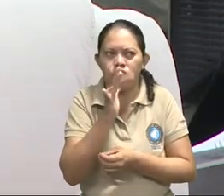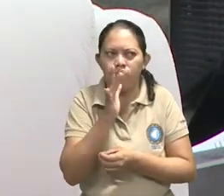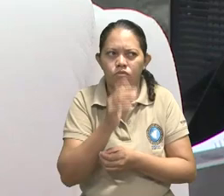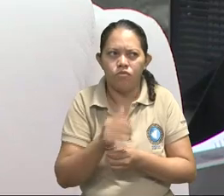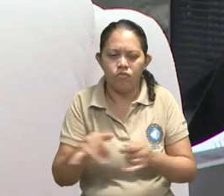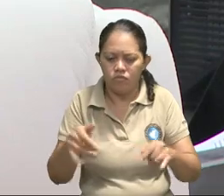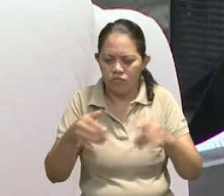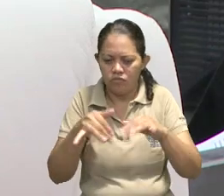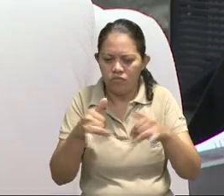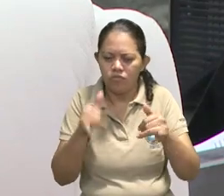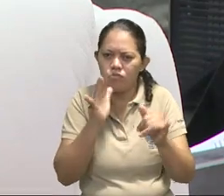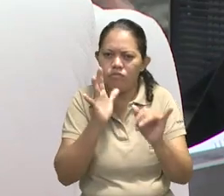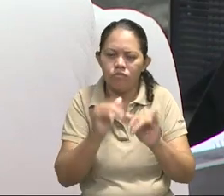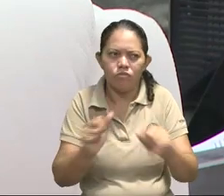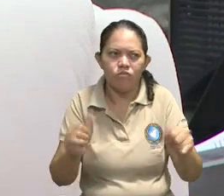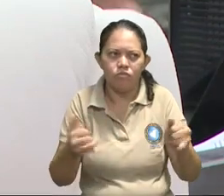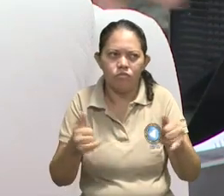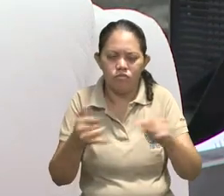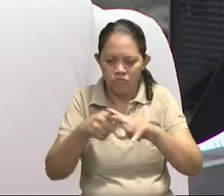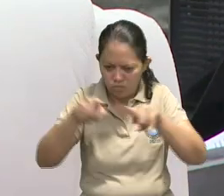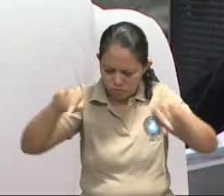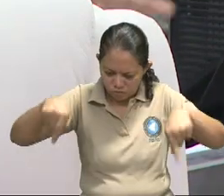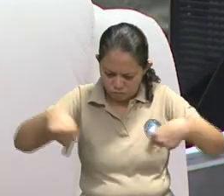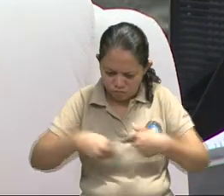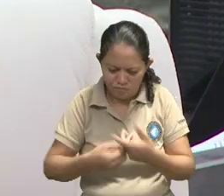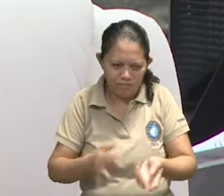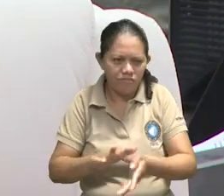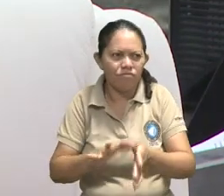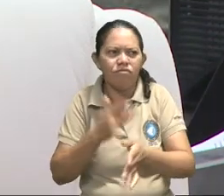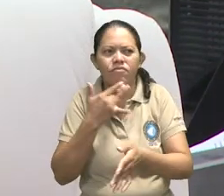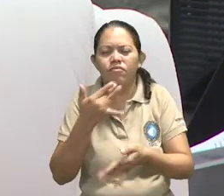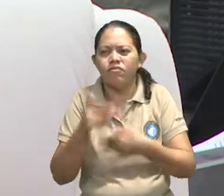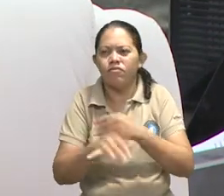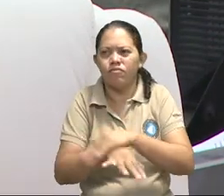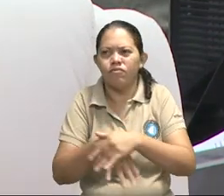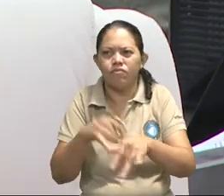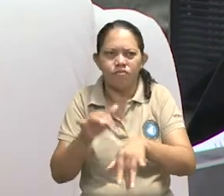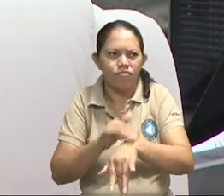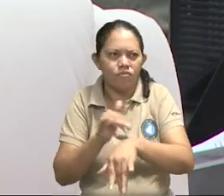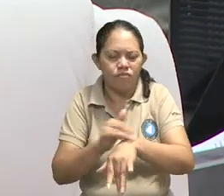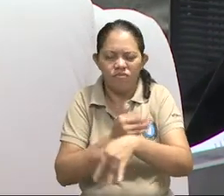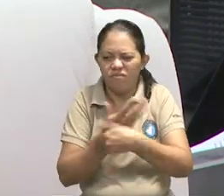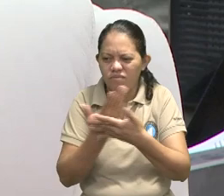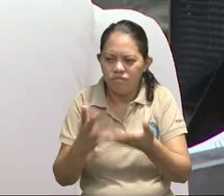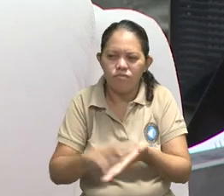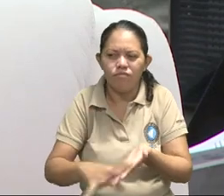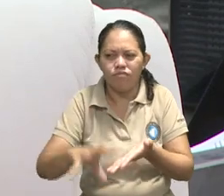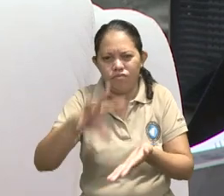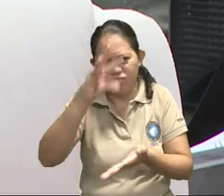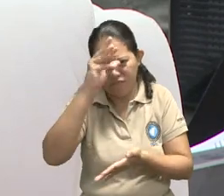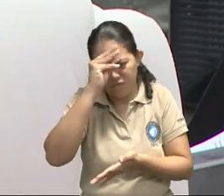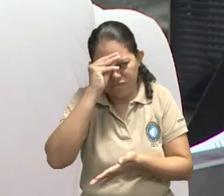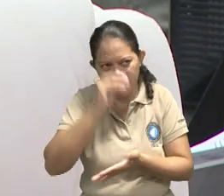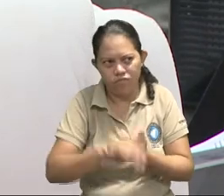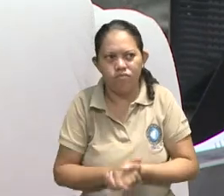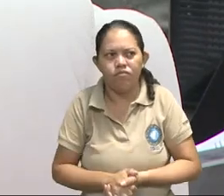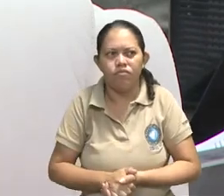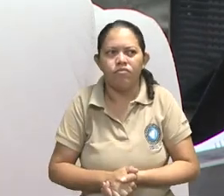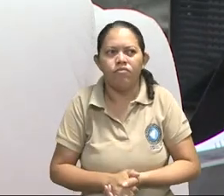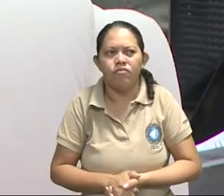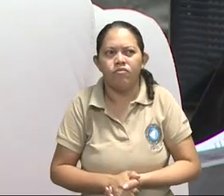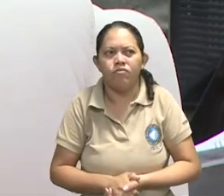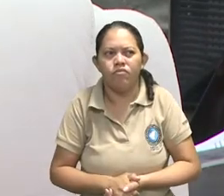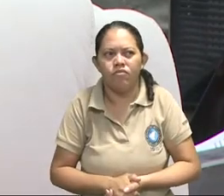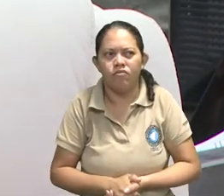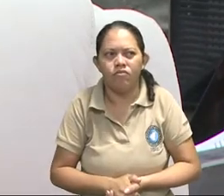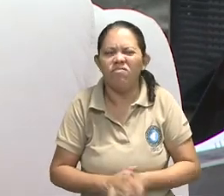se meten a jugar, se meten a experimentar, se meten, o sea, a aprender. Entonces, tal